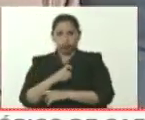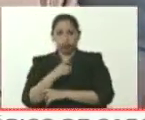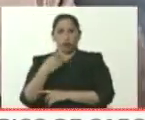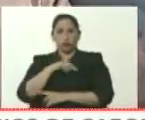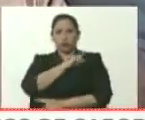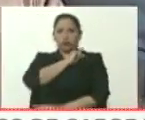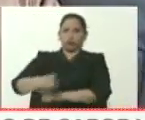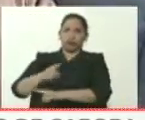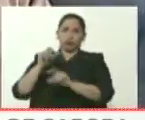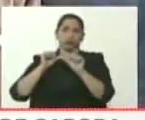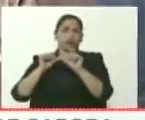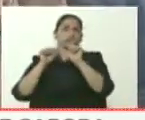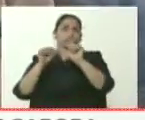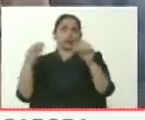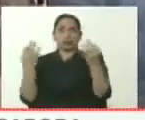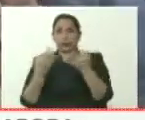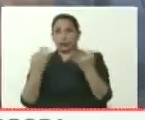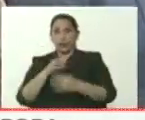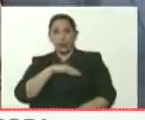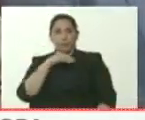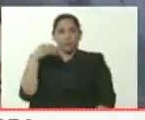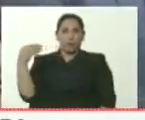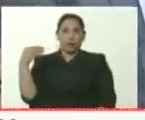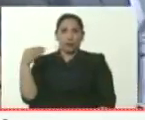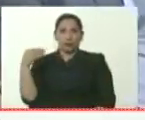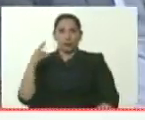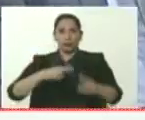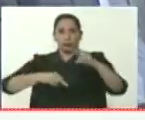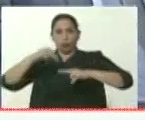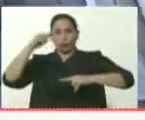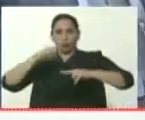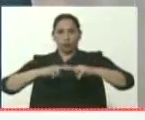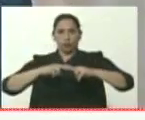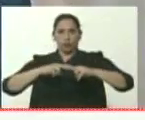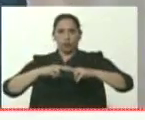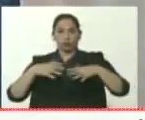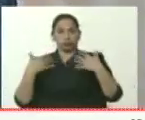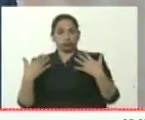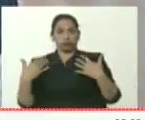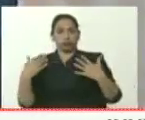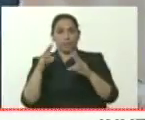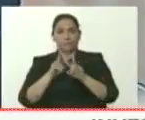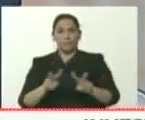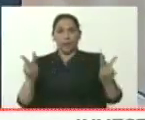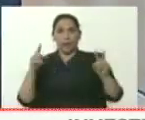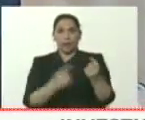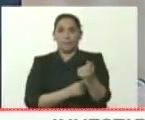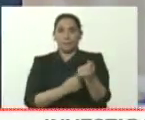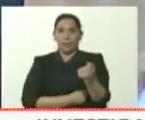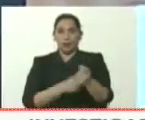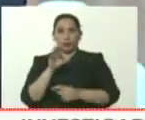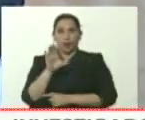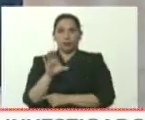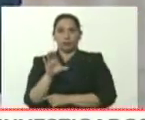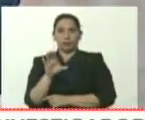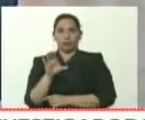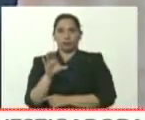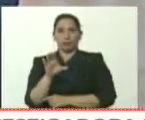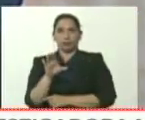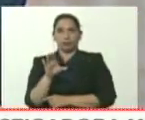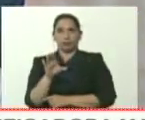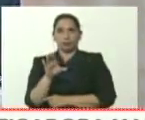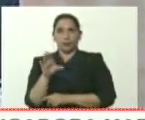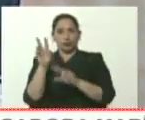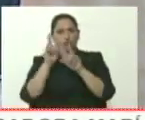denunciado permanentemente, pero siempre con el espíritu constructivo de procurar la paz en el hermano país. Estábamos